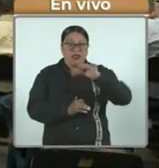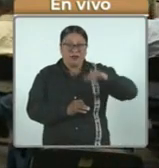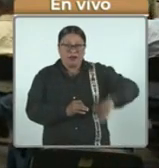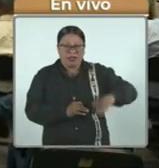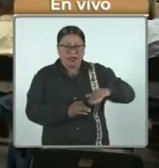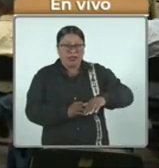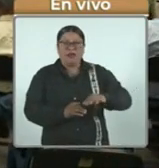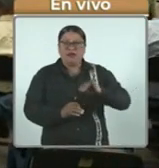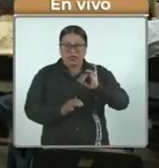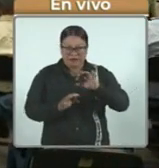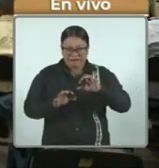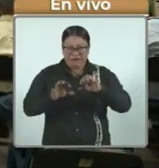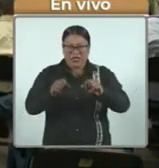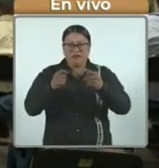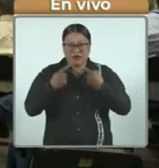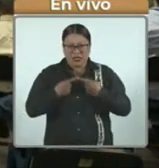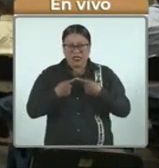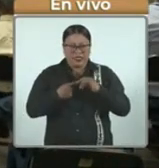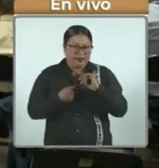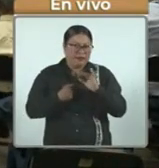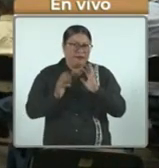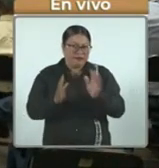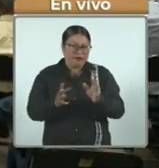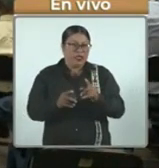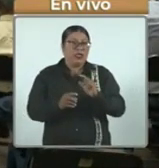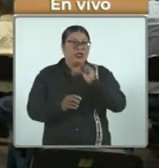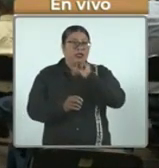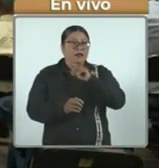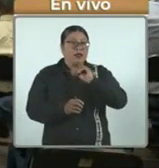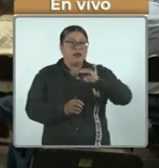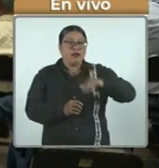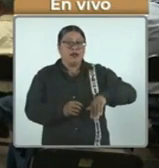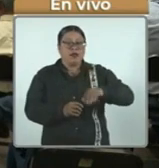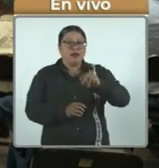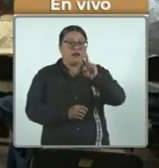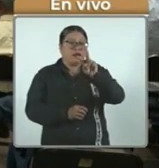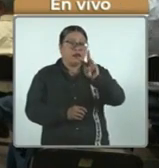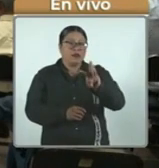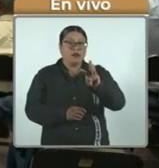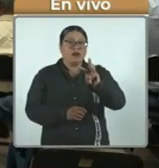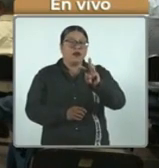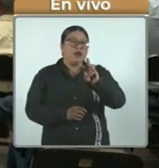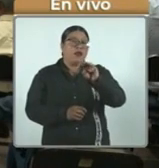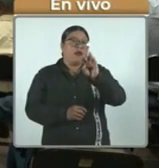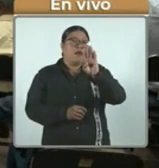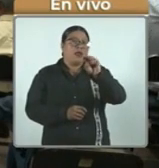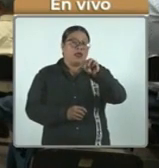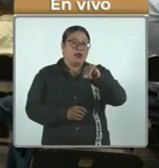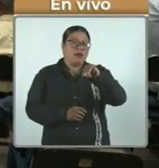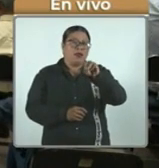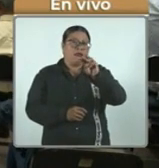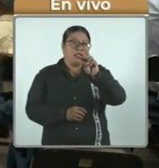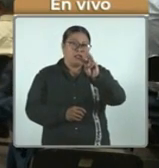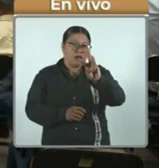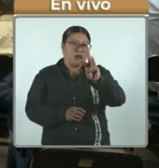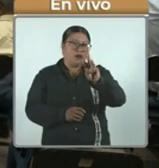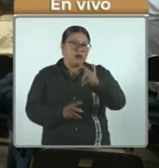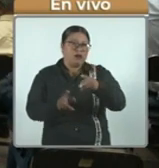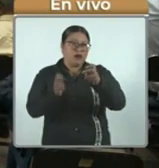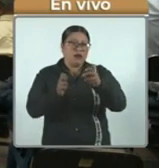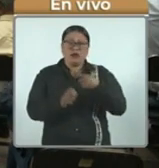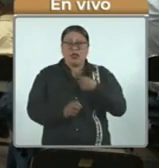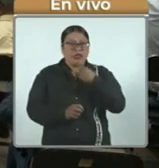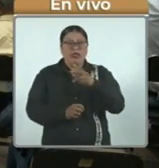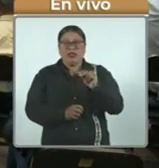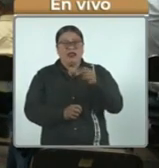ya se detuvo a la persona. Hubo un robo aquí, a un BMW le robaron ahí también. Y llegó el dueño y dijo, no, tengo